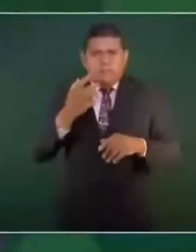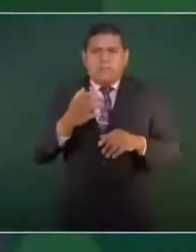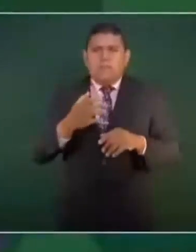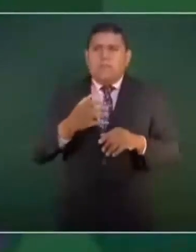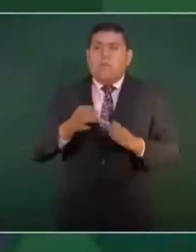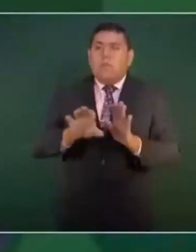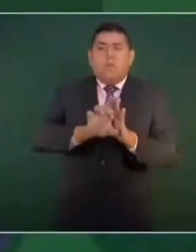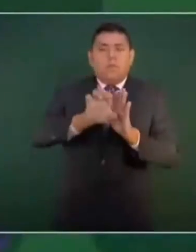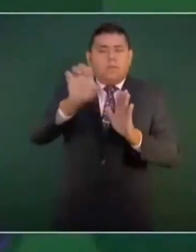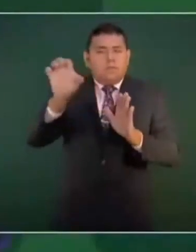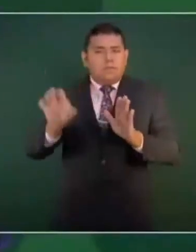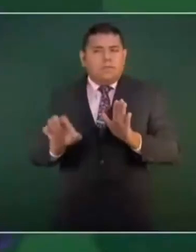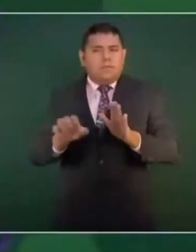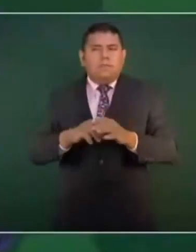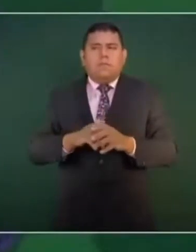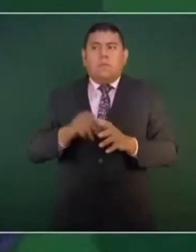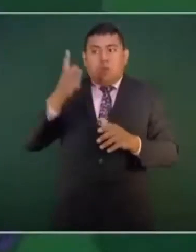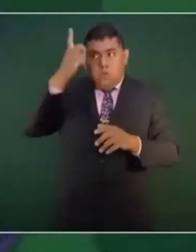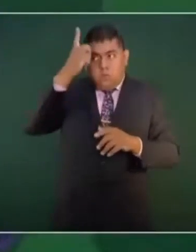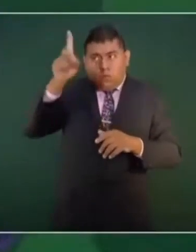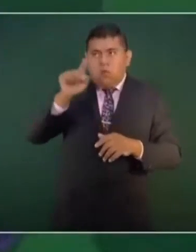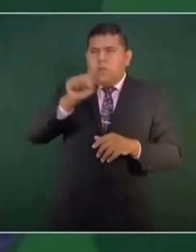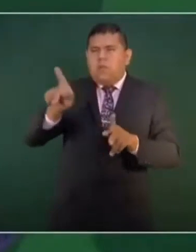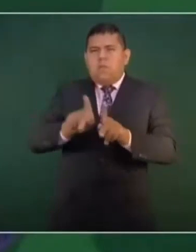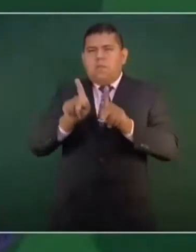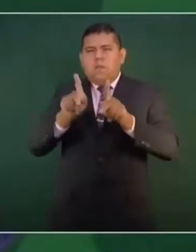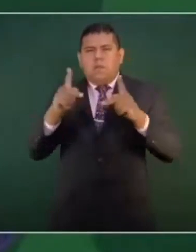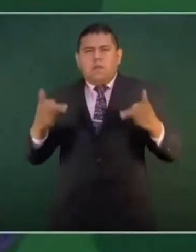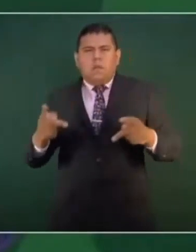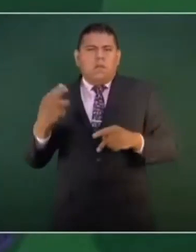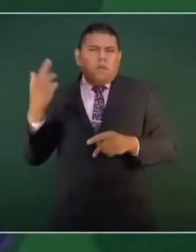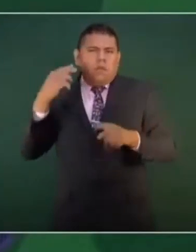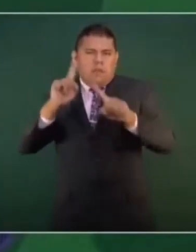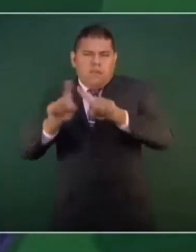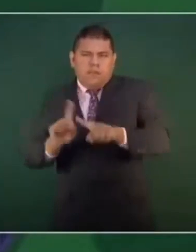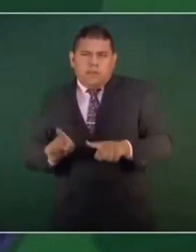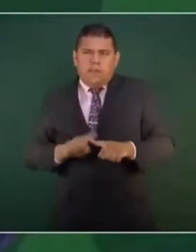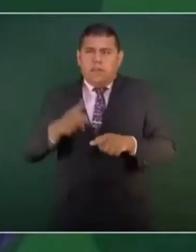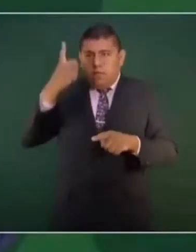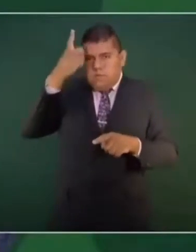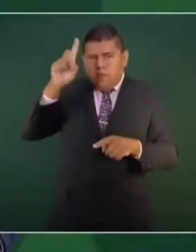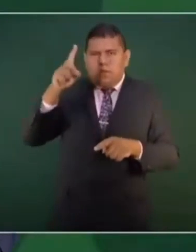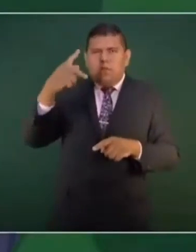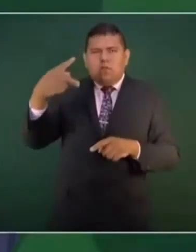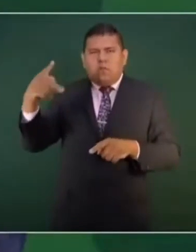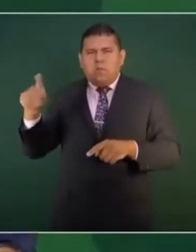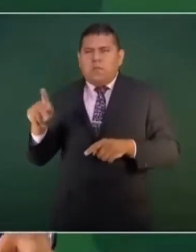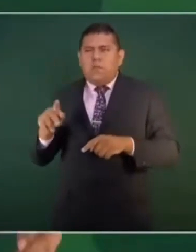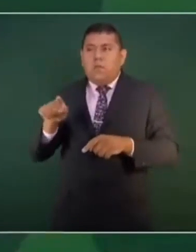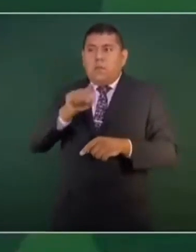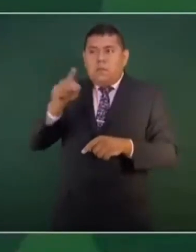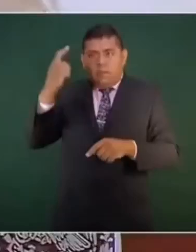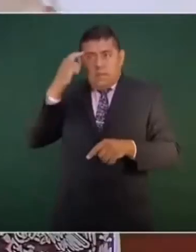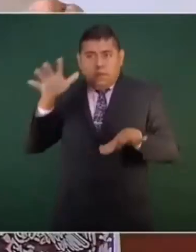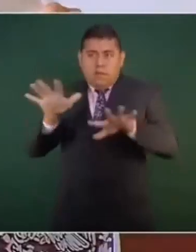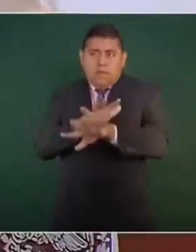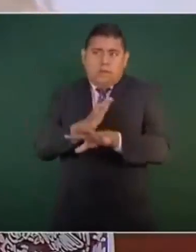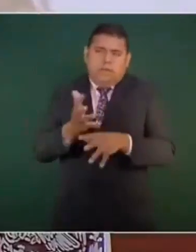hacer cambiar a los dueños de las empresas